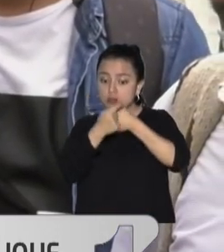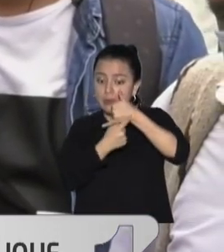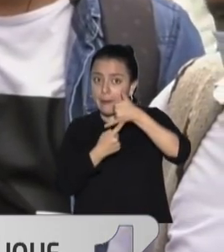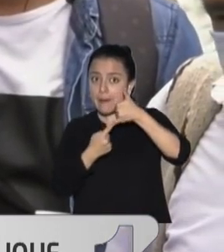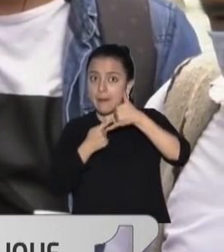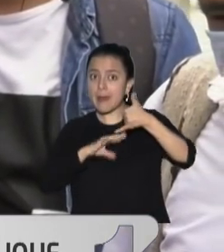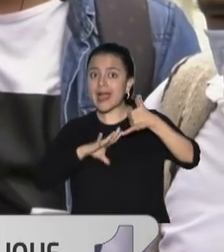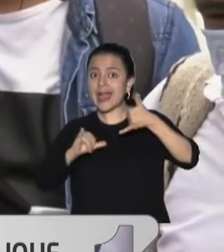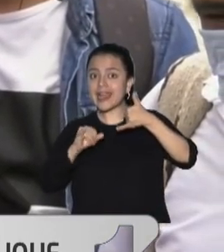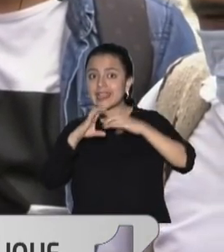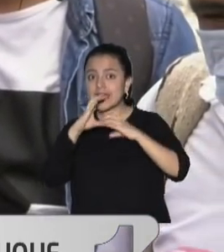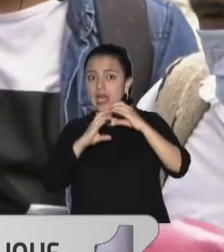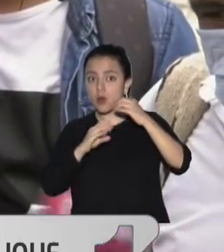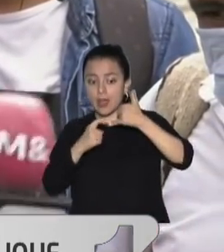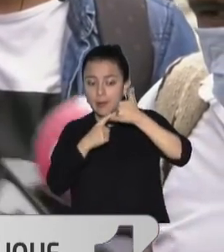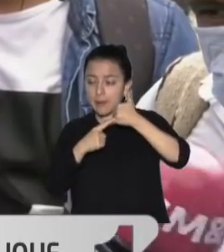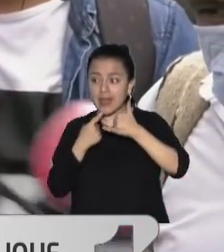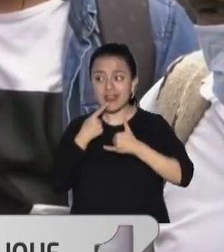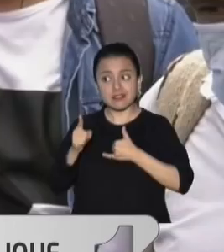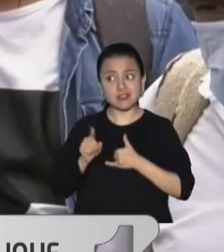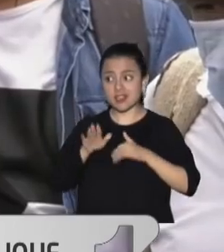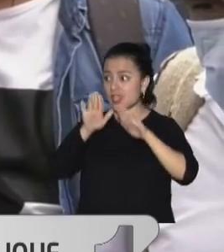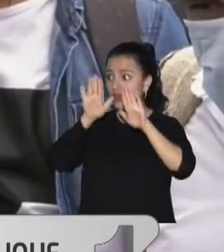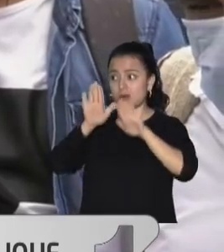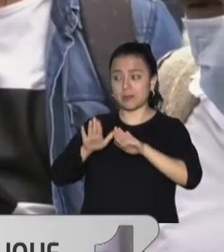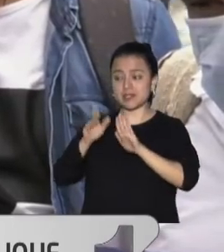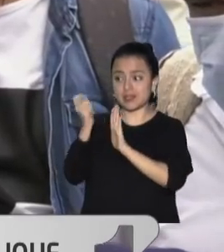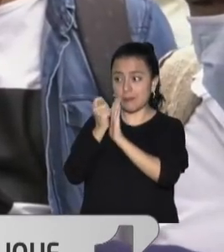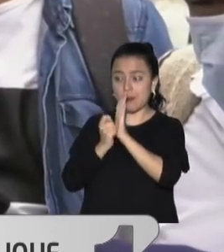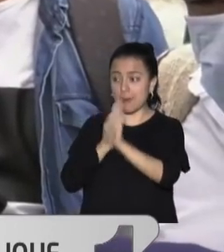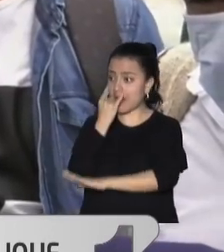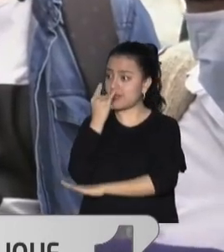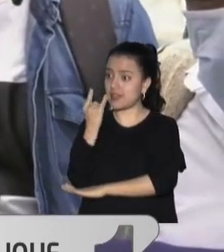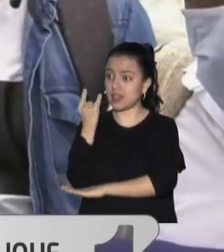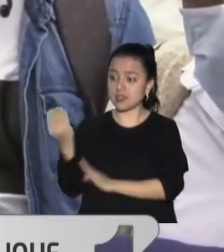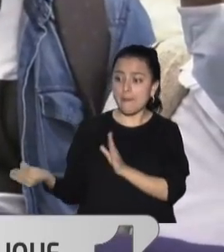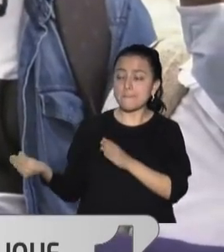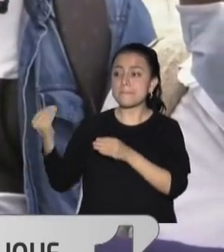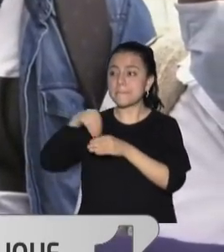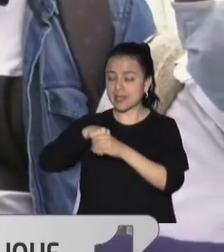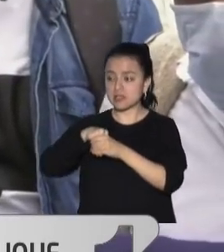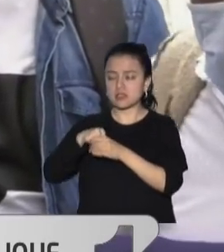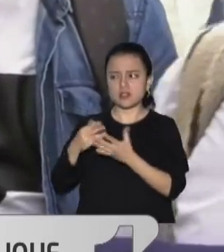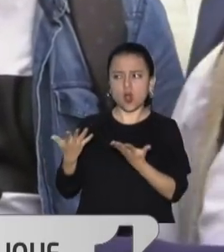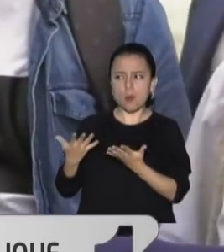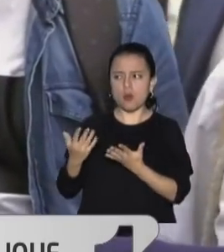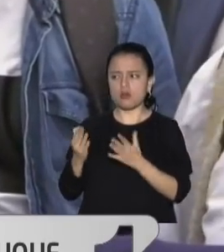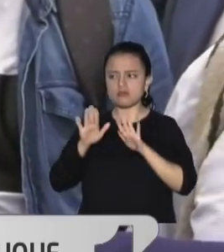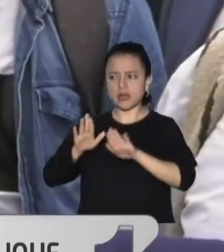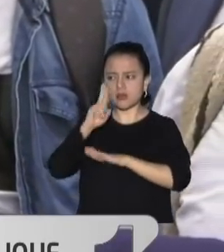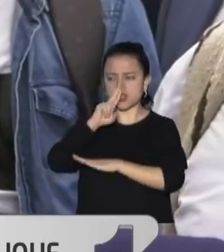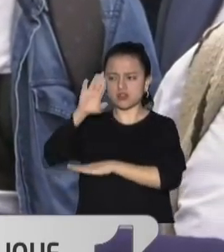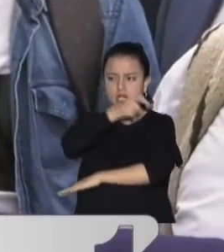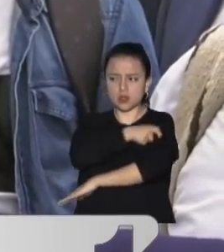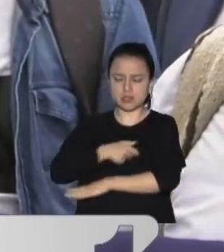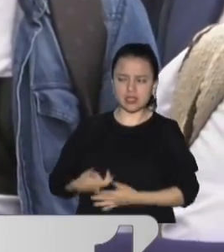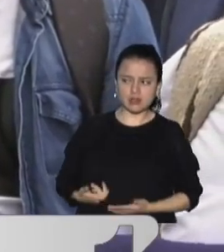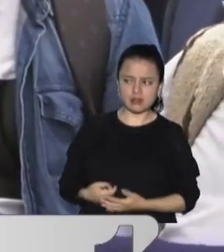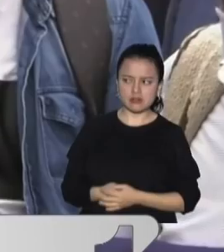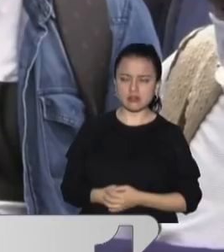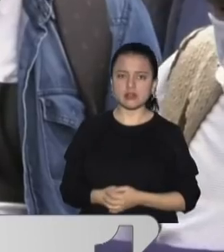Comité Nacional de Paro, ¿usted qué mensaje tiene para ellos? El Comité, el paro ha